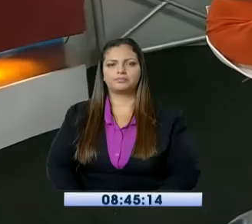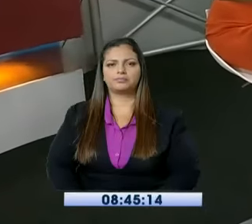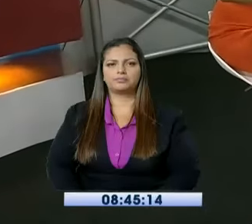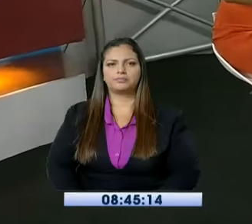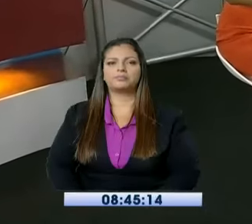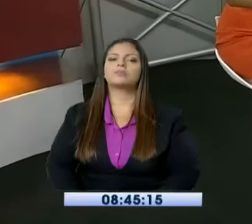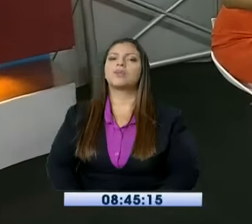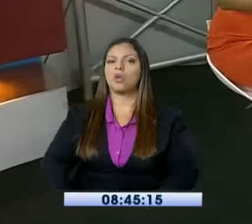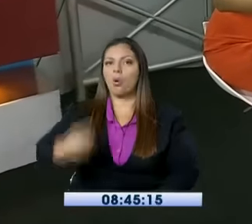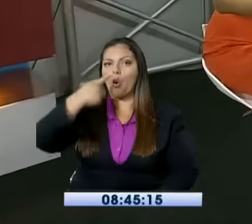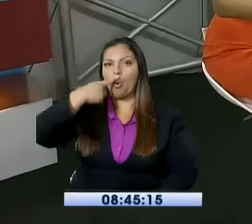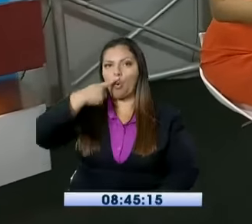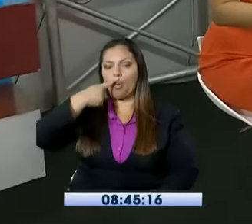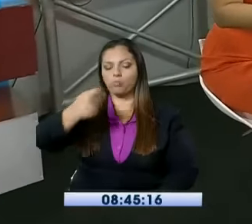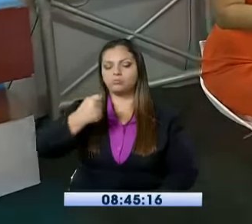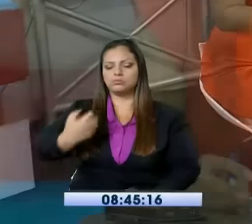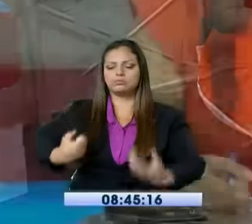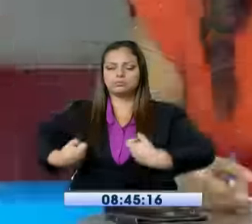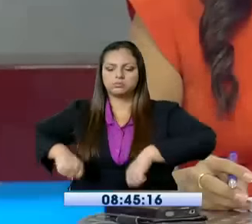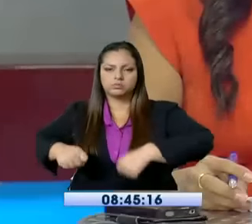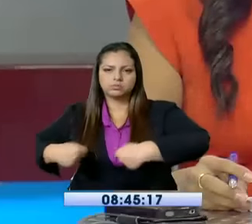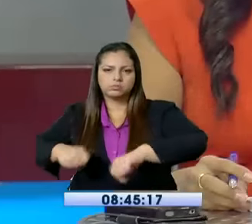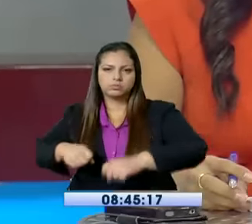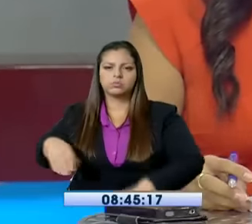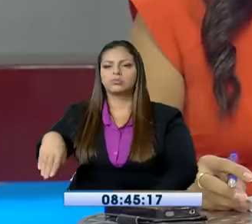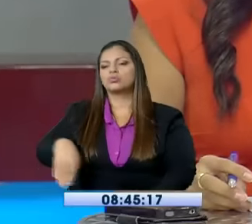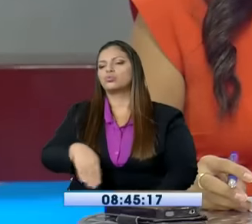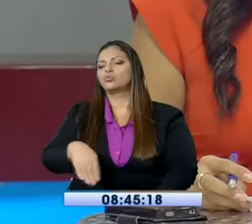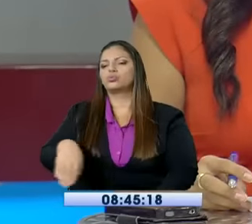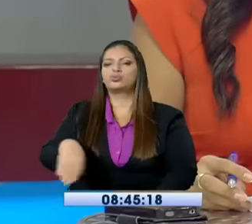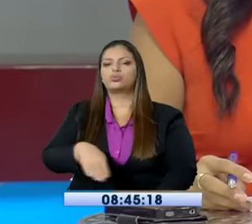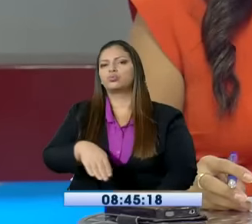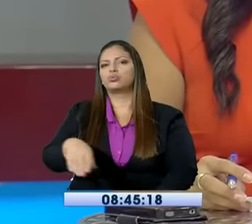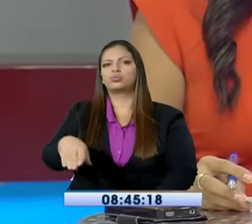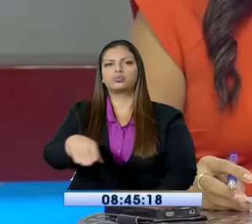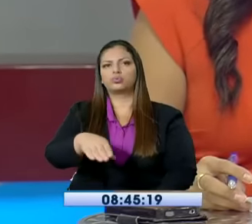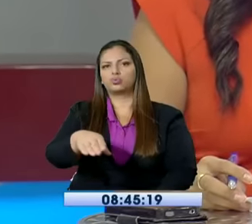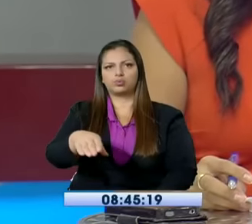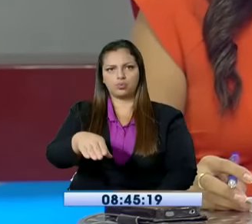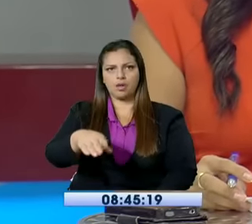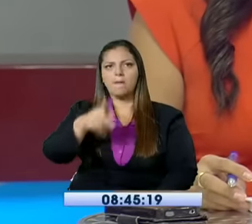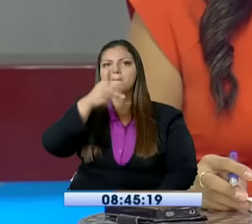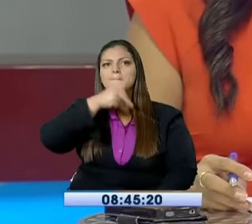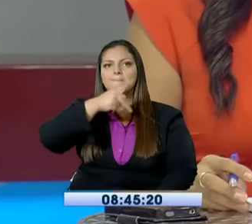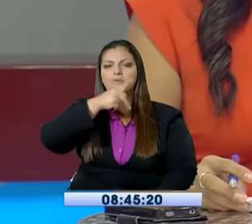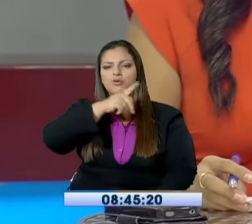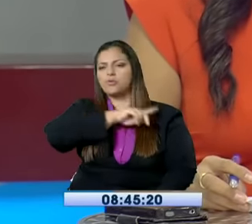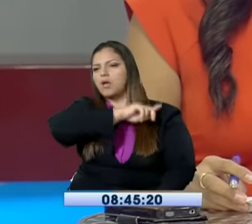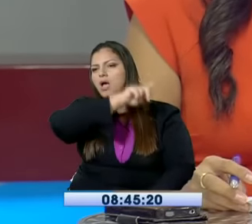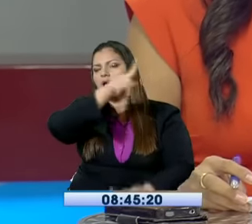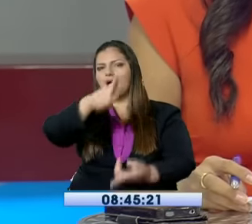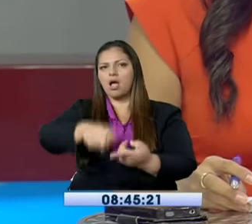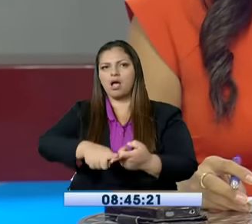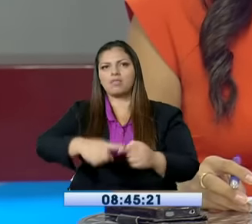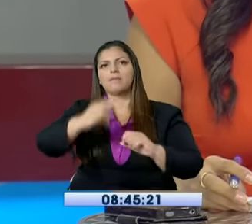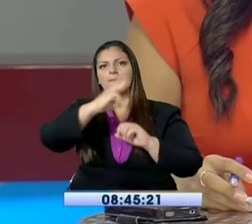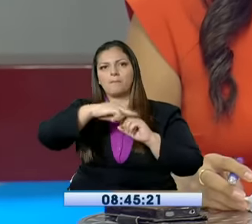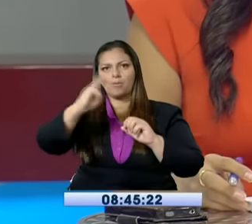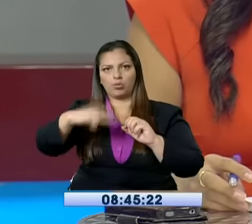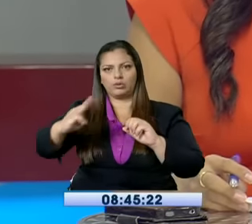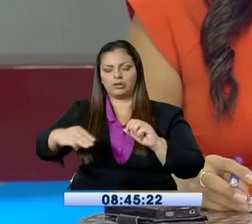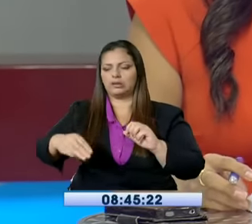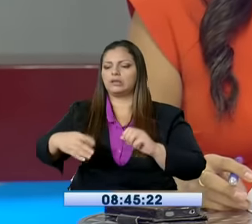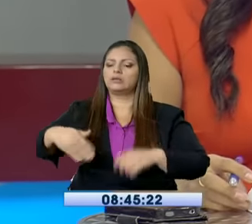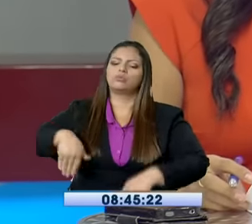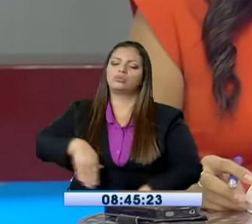Un motociclista murió tras un accidente de tránsito que ocurrió en un tramo de la vía Puerto Viejo-Montecristi. Una camioneta colisionó